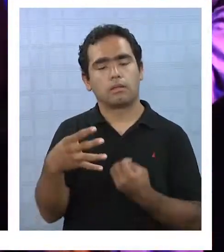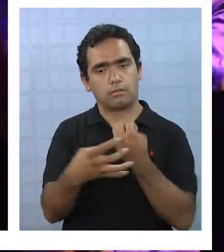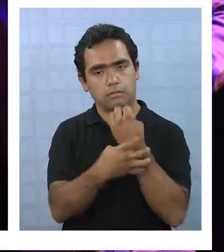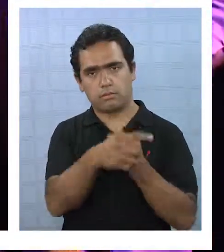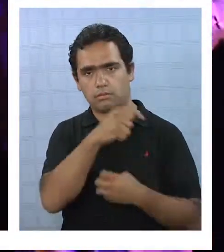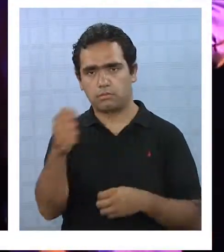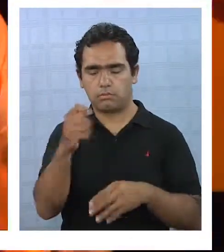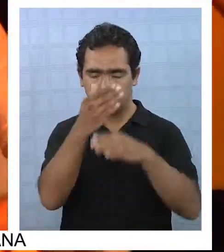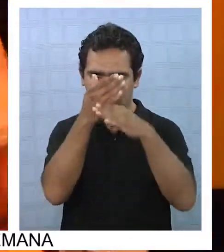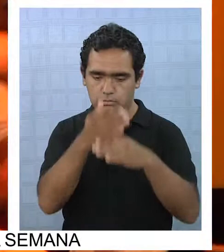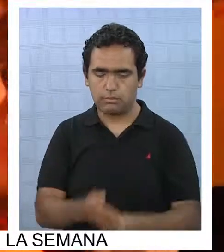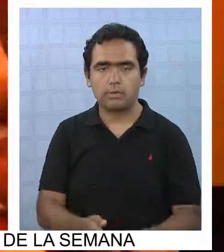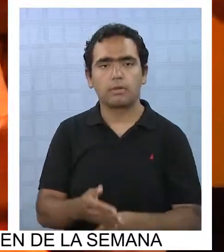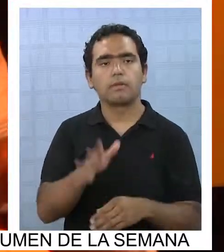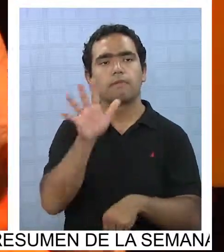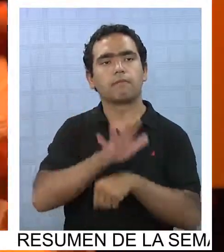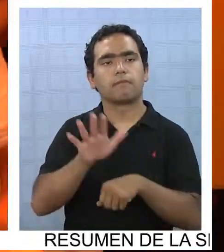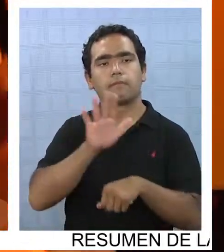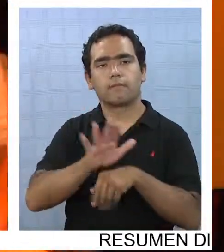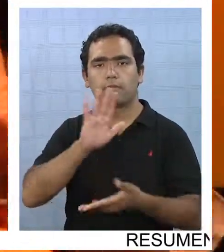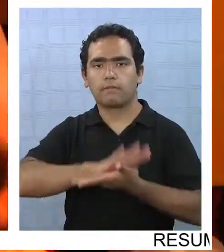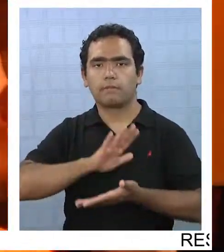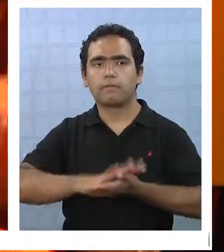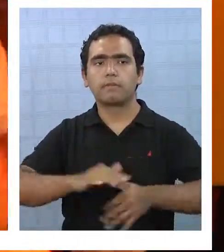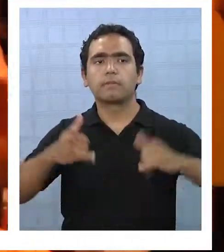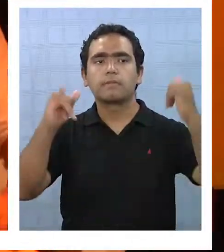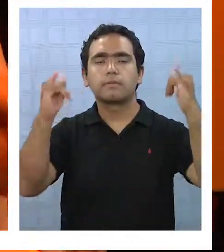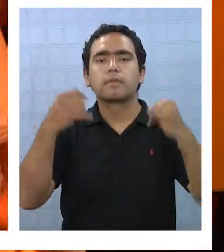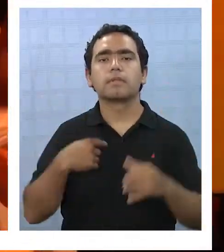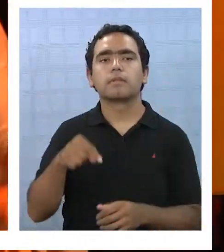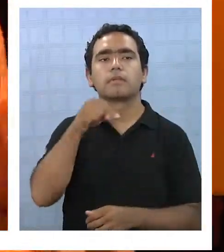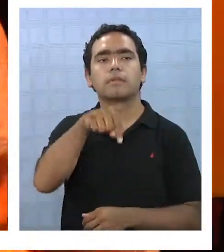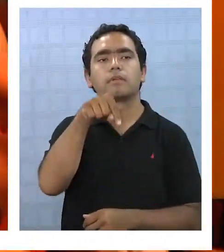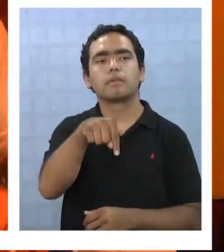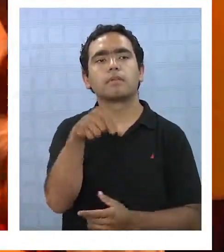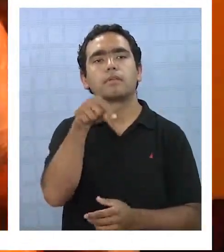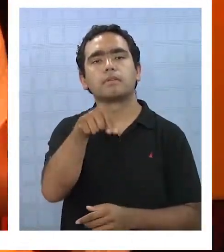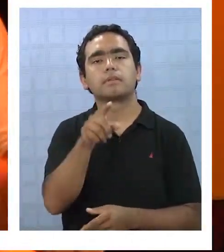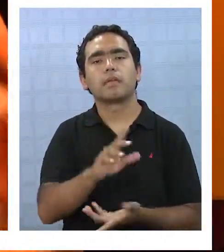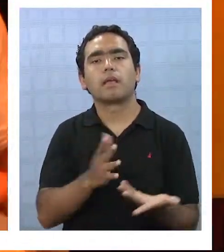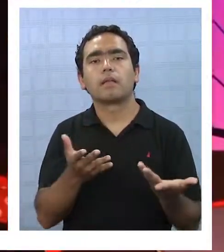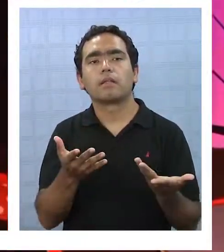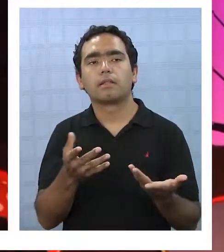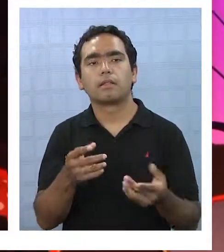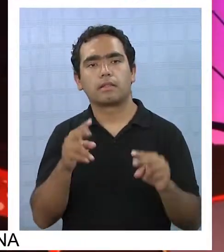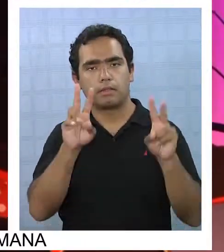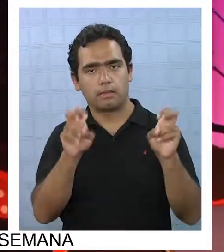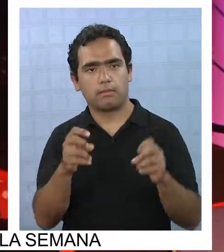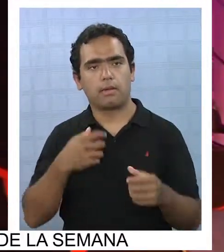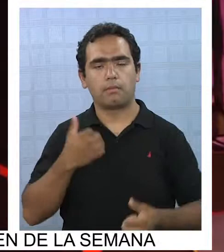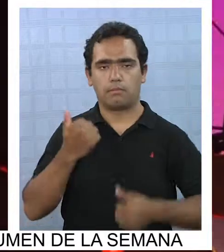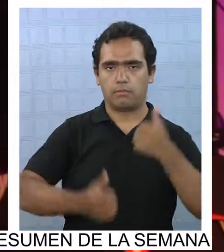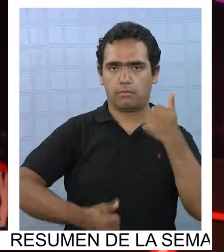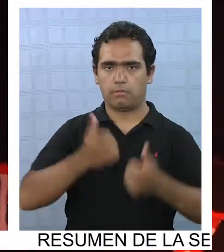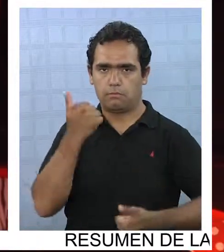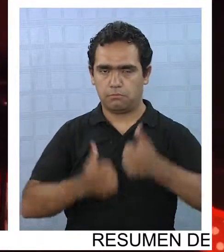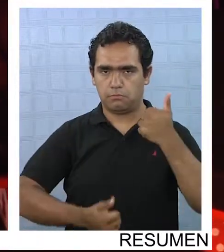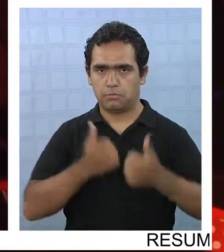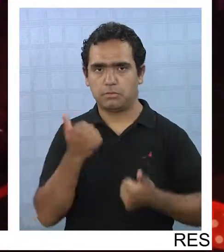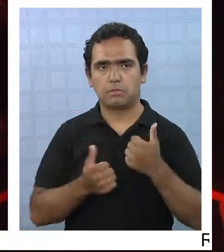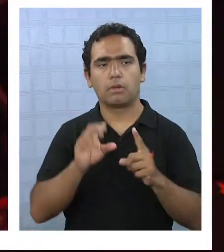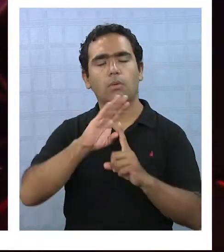y que ha demostrado que, no obstante su origen amateur, se ha transformado en una instancia profesional de la cultura